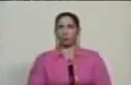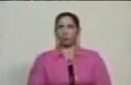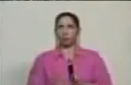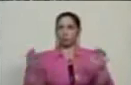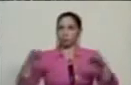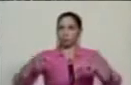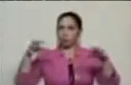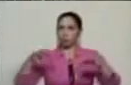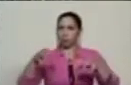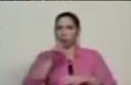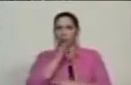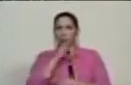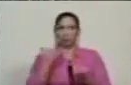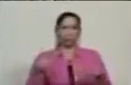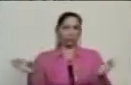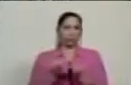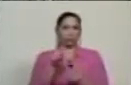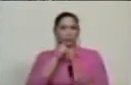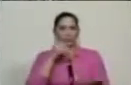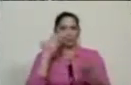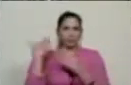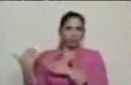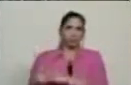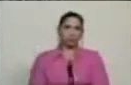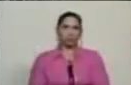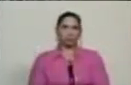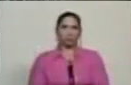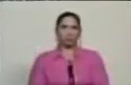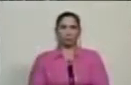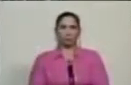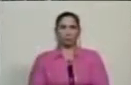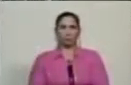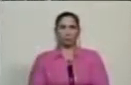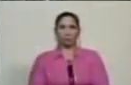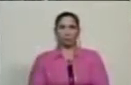las lluvias. Es la información que podemos aportar a esta hora y con ella retornamos este contacto informativo. Adelante.